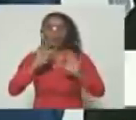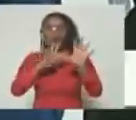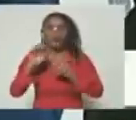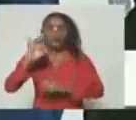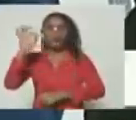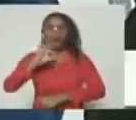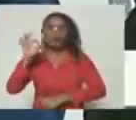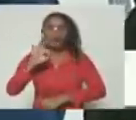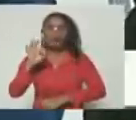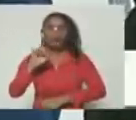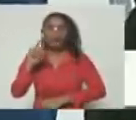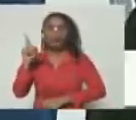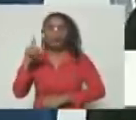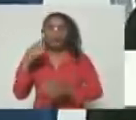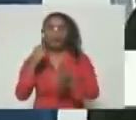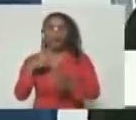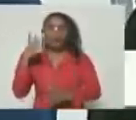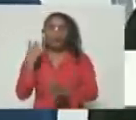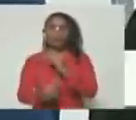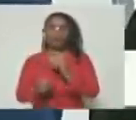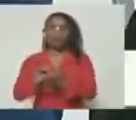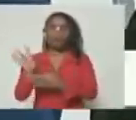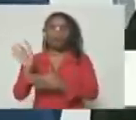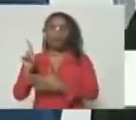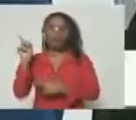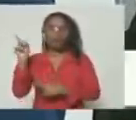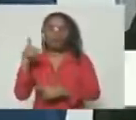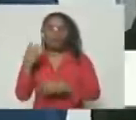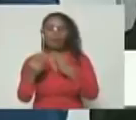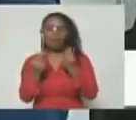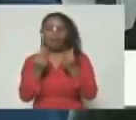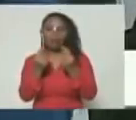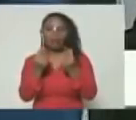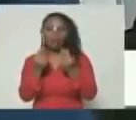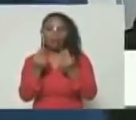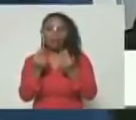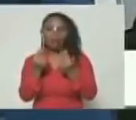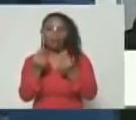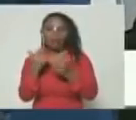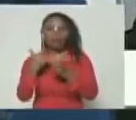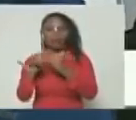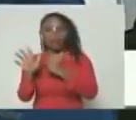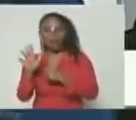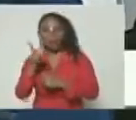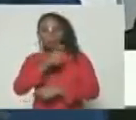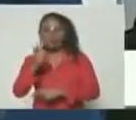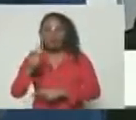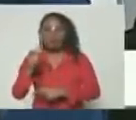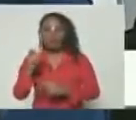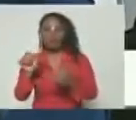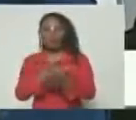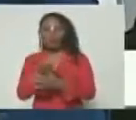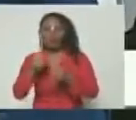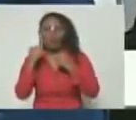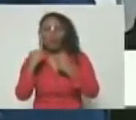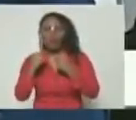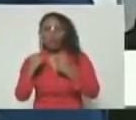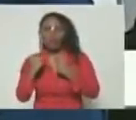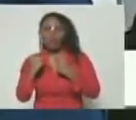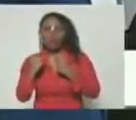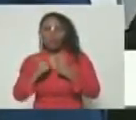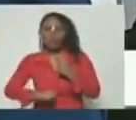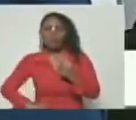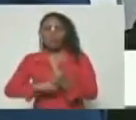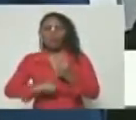El 90% de los que se han ido de este país ha sido por razones de índole económica. Por una crisis persistente, pero potenciada, la